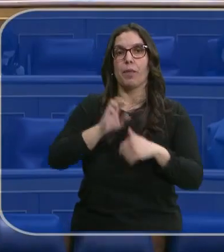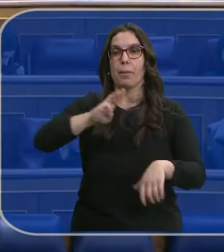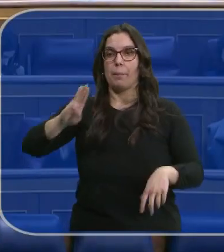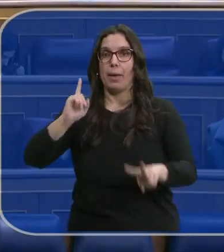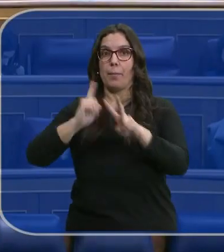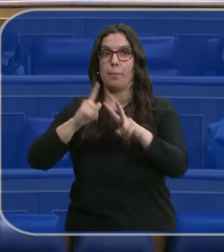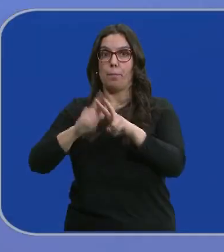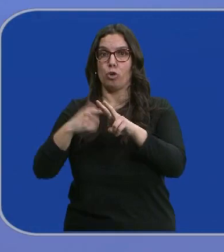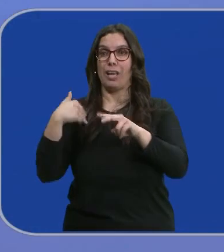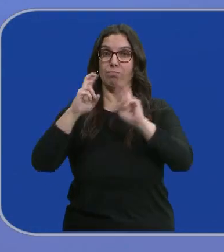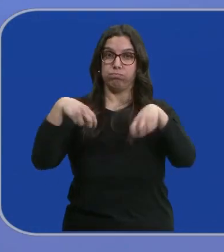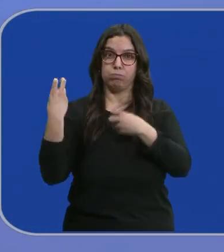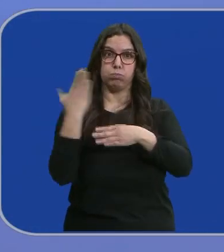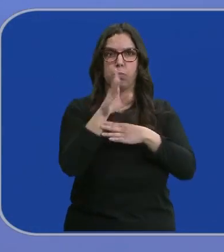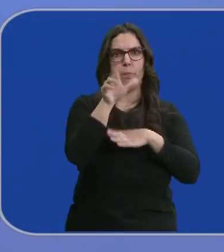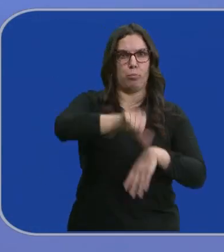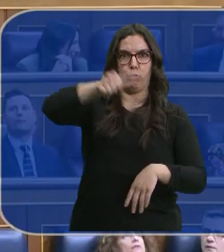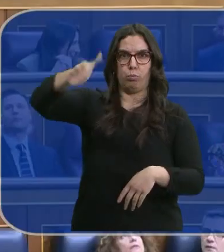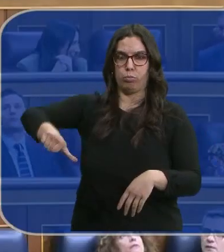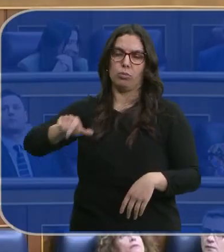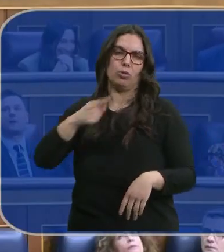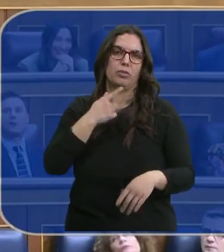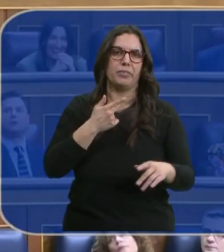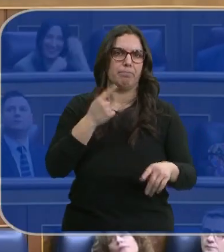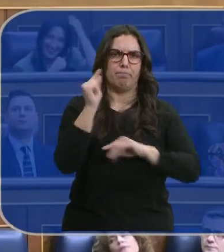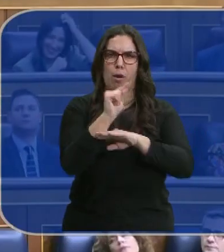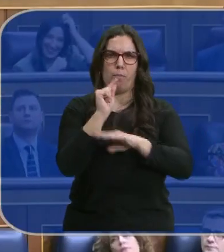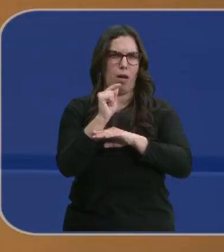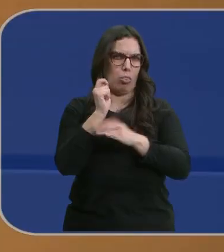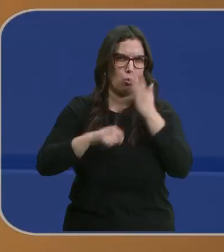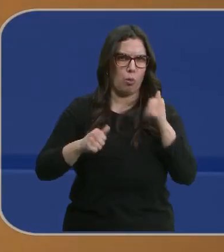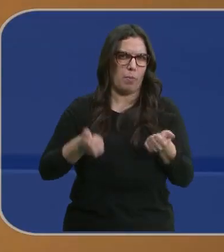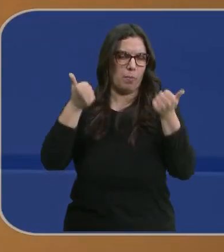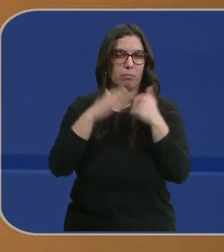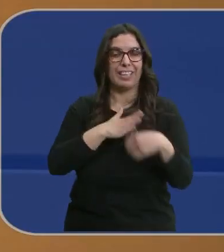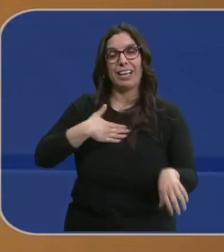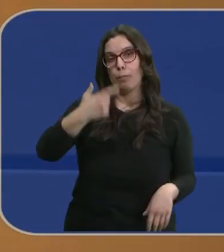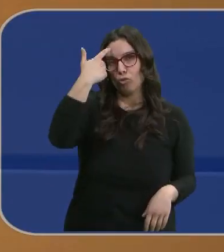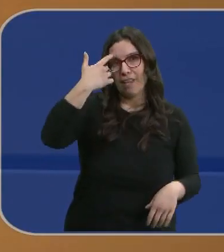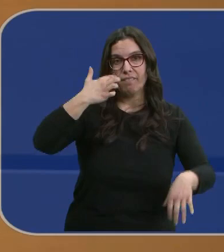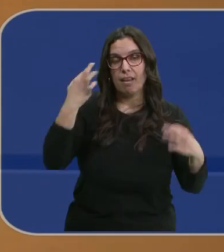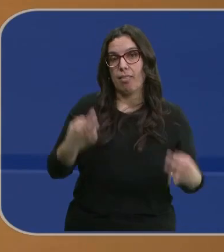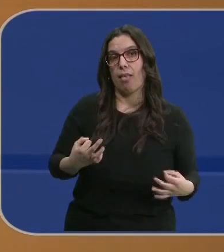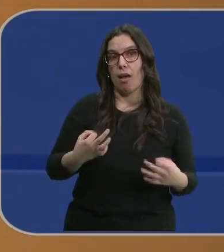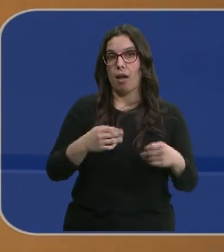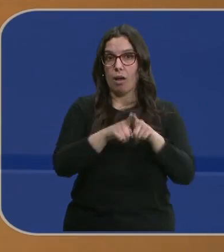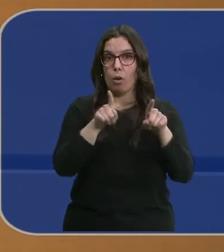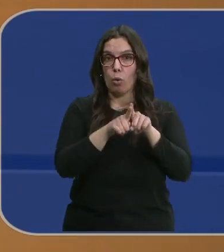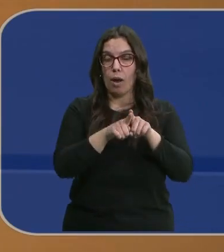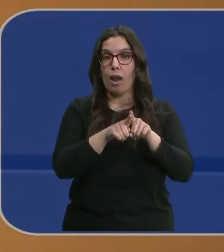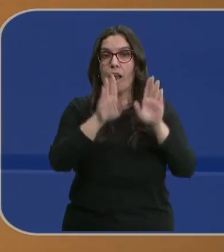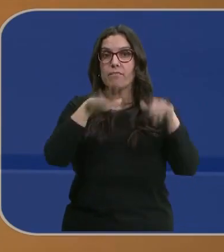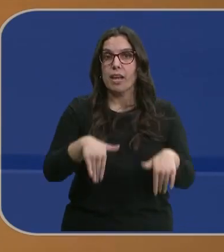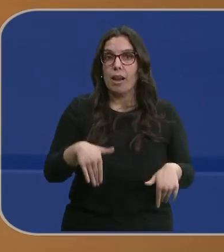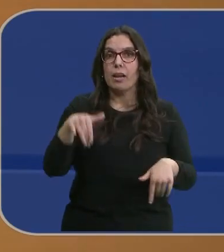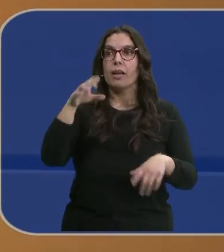sus alternativas en la ley, esto es solamente el principio, aumentan sus críticas. Queremos saber en qué consiste el colorín colorado